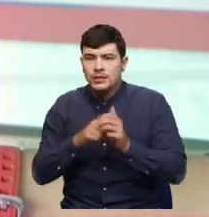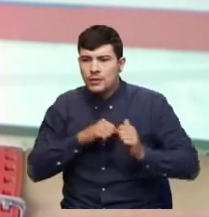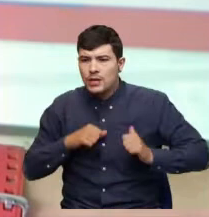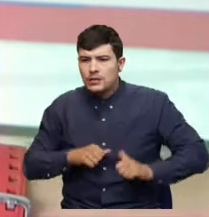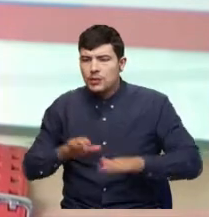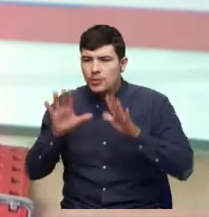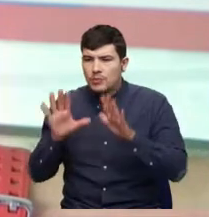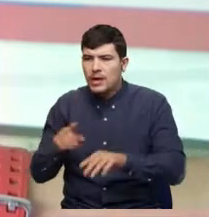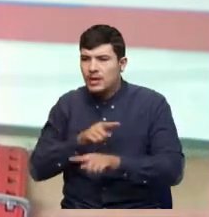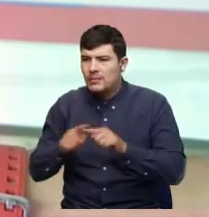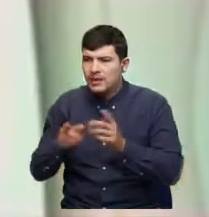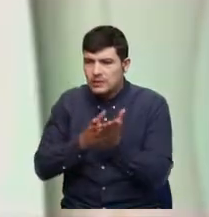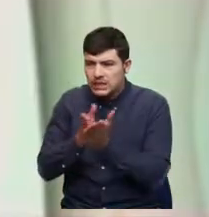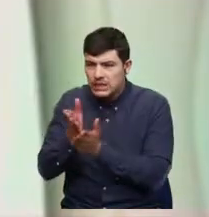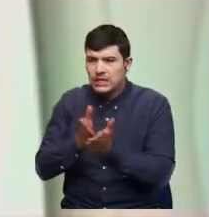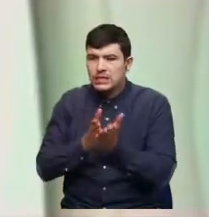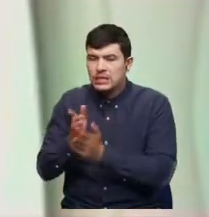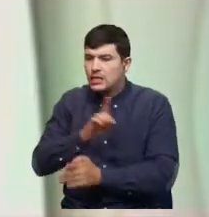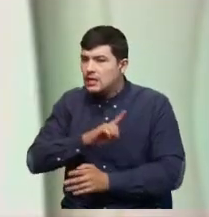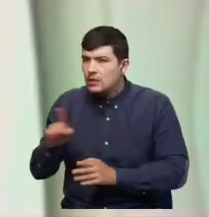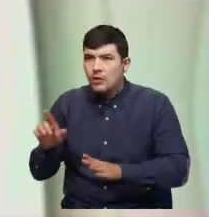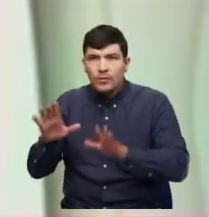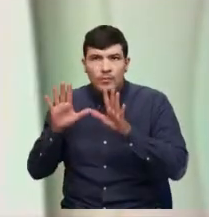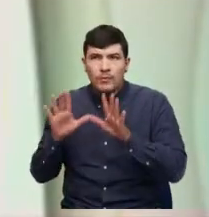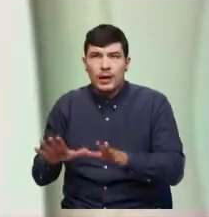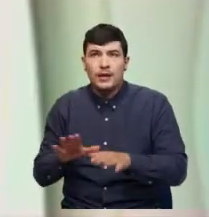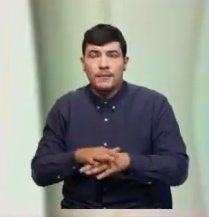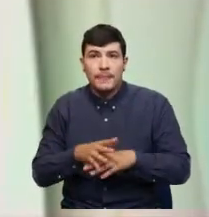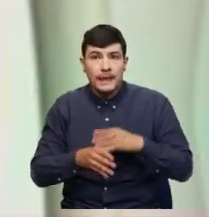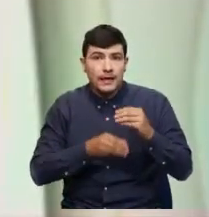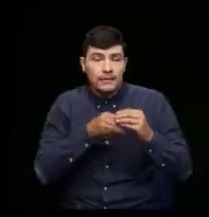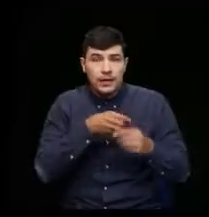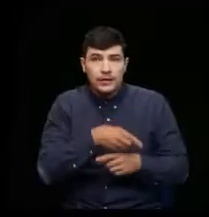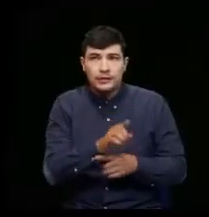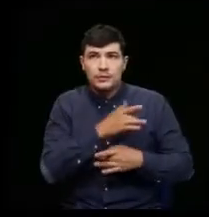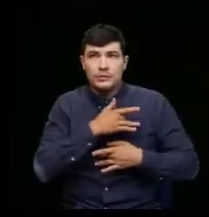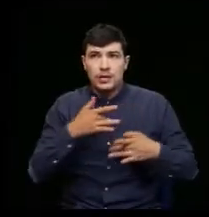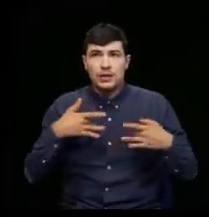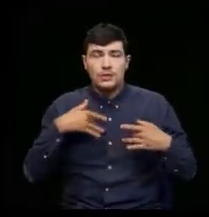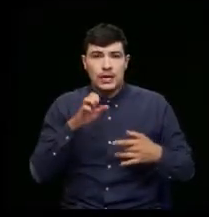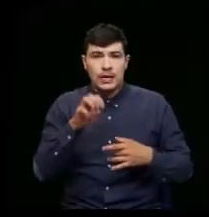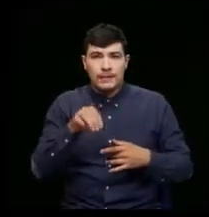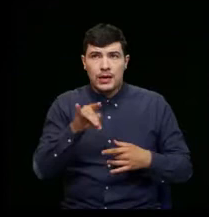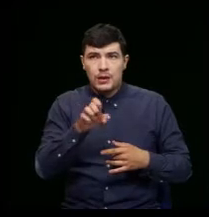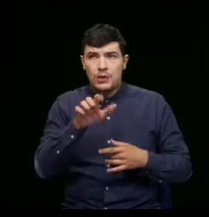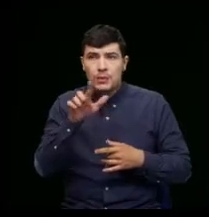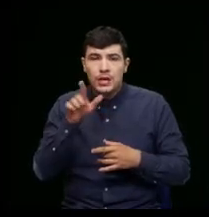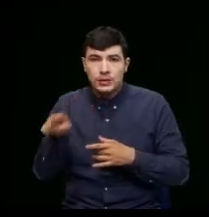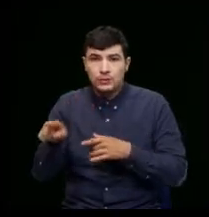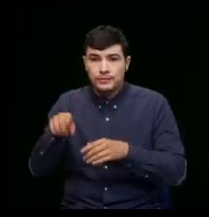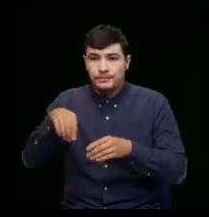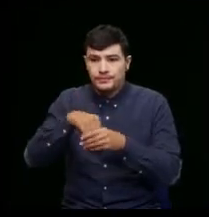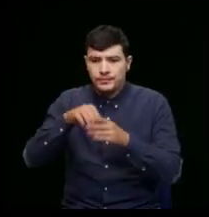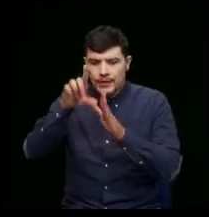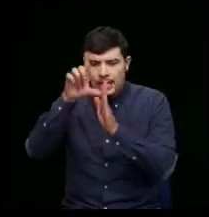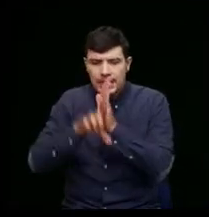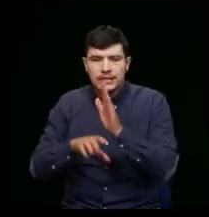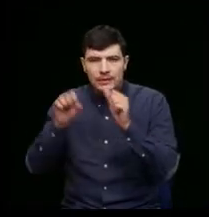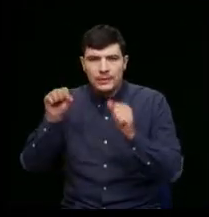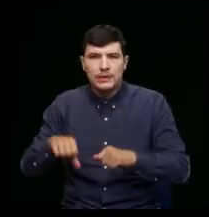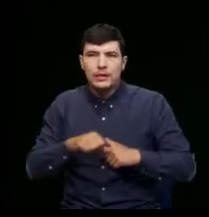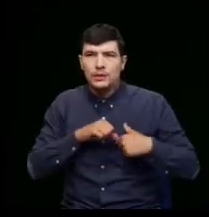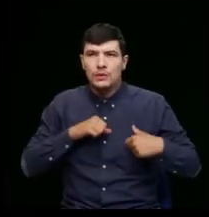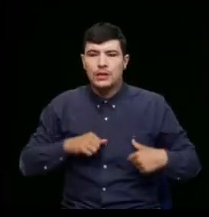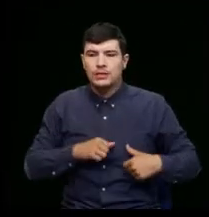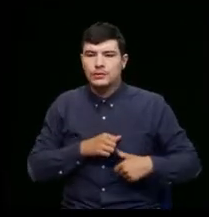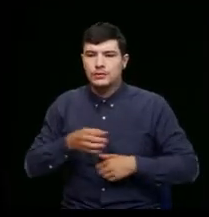sigue y sigue y sigue y no se rinde. Por su estado de salud, Emanuel fue puesto en lista de espera para donación.